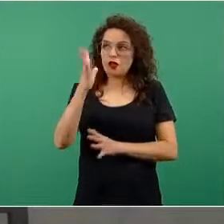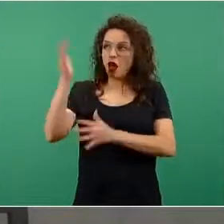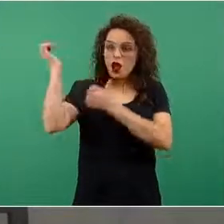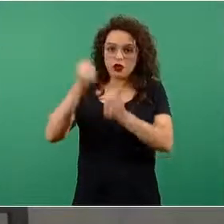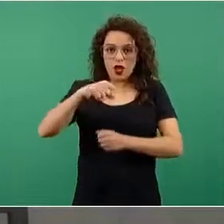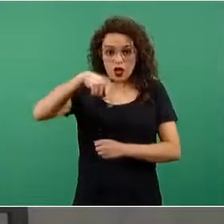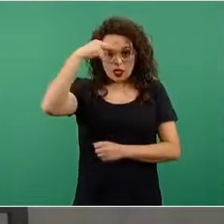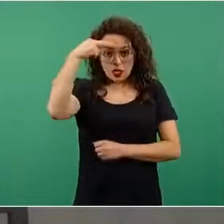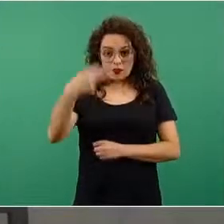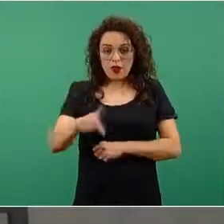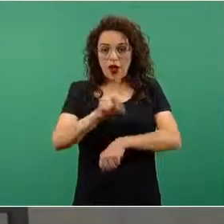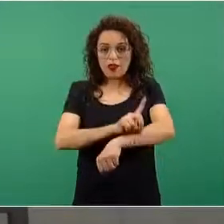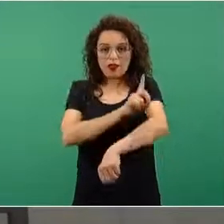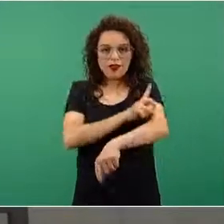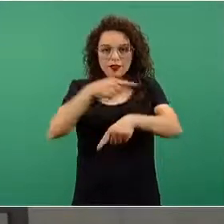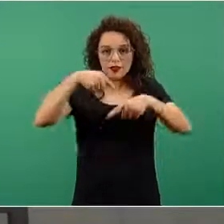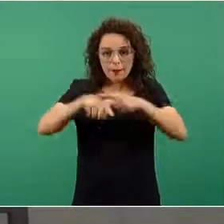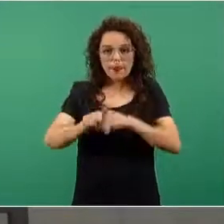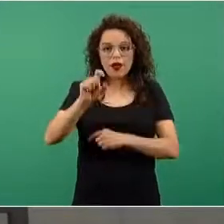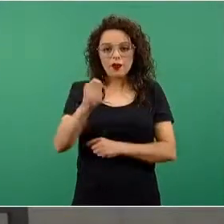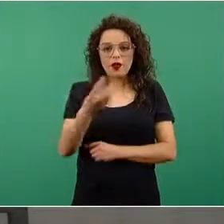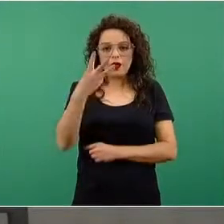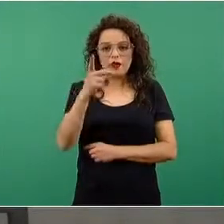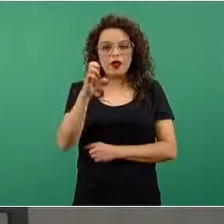desde que empezaron a llegar el 23 de